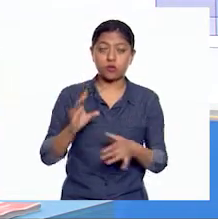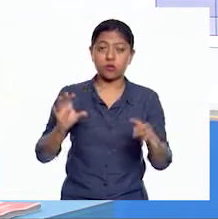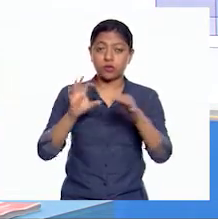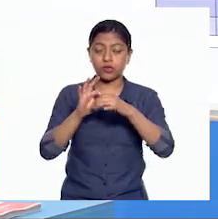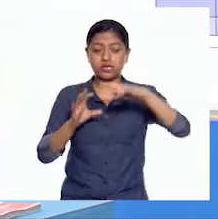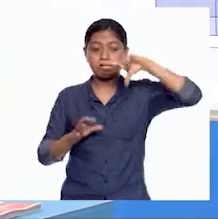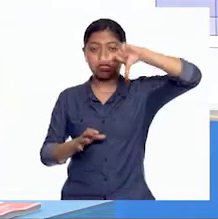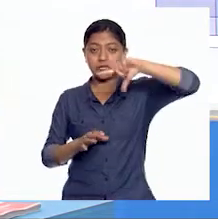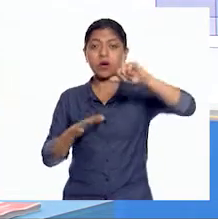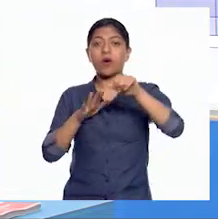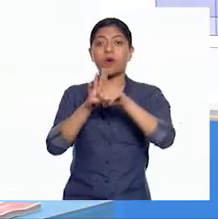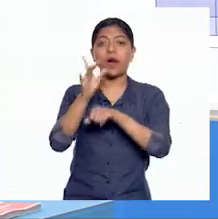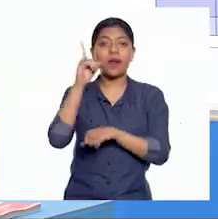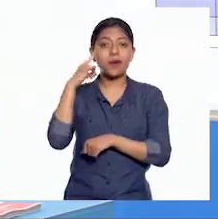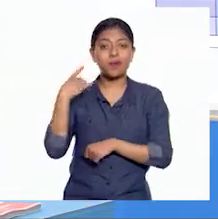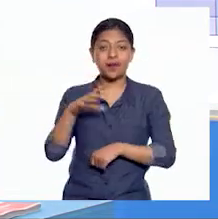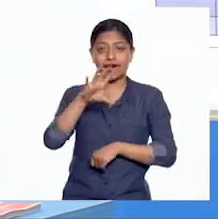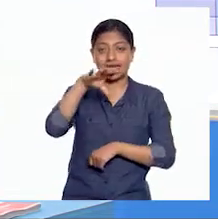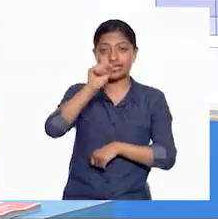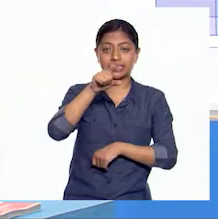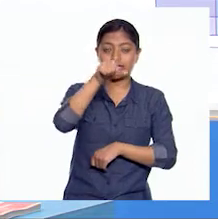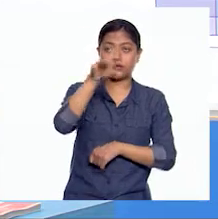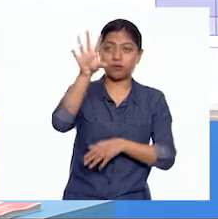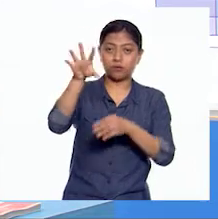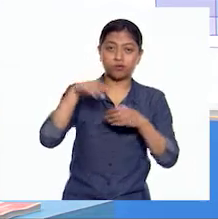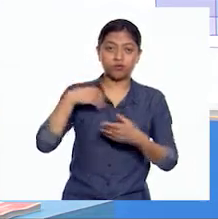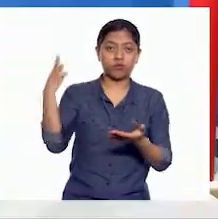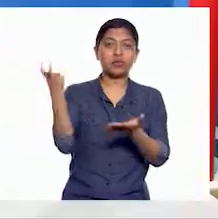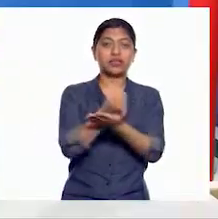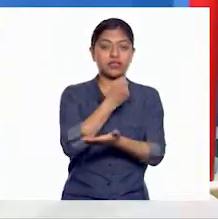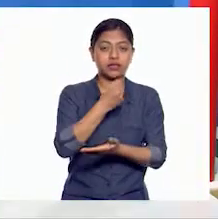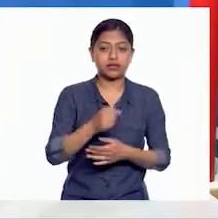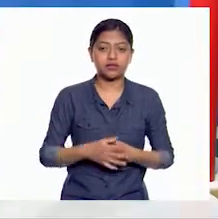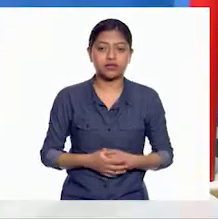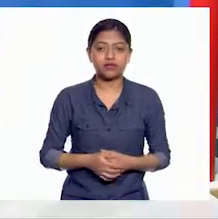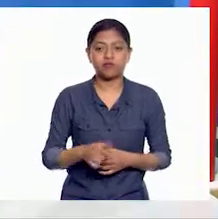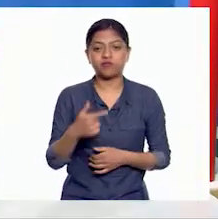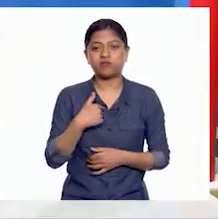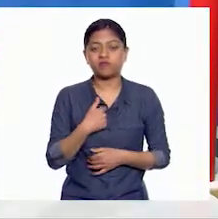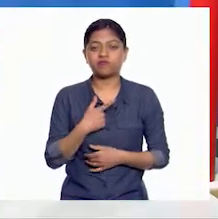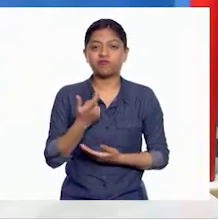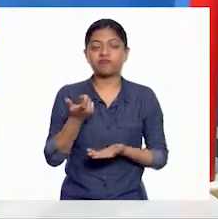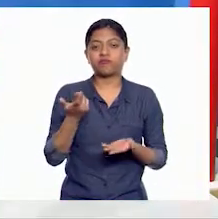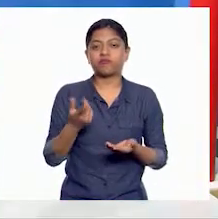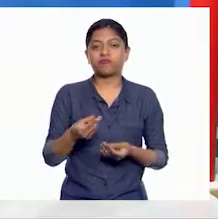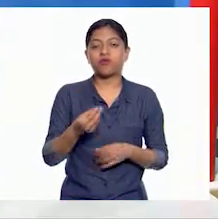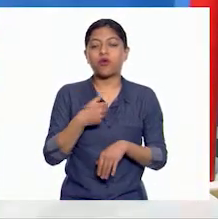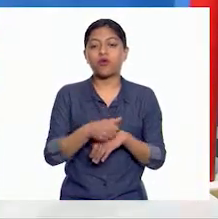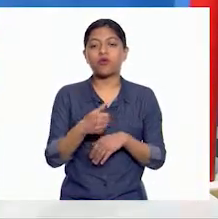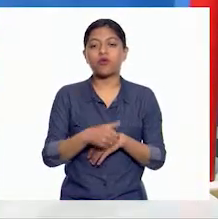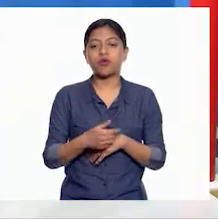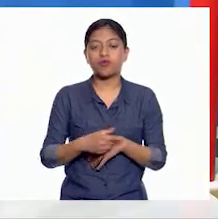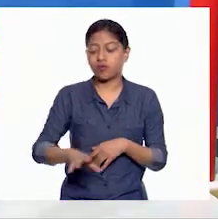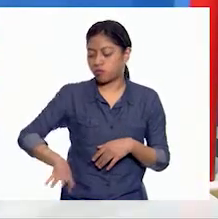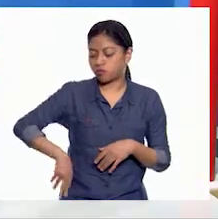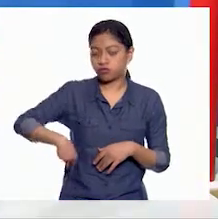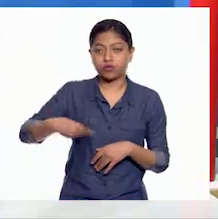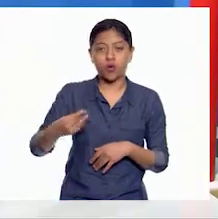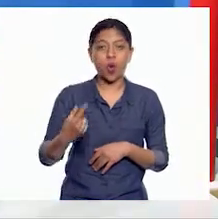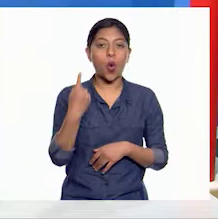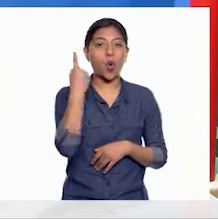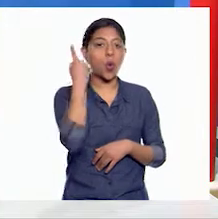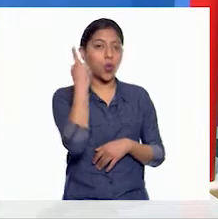¿Cuánto ofreces para comprar el 60? Pues yo ofrezco todo lo que traigo, que es un